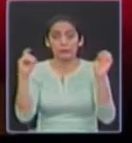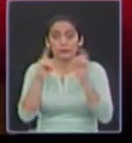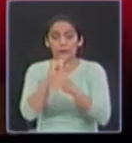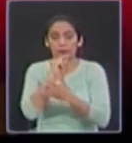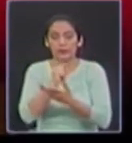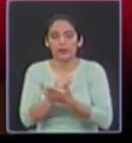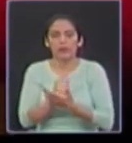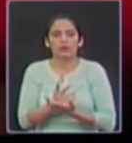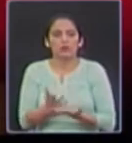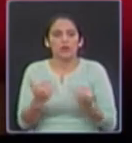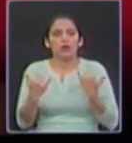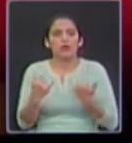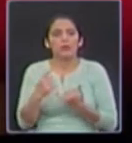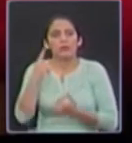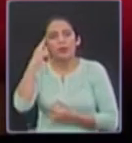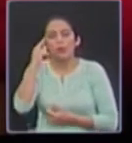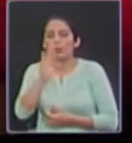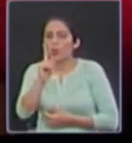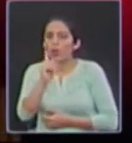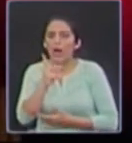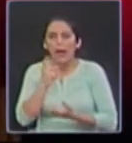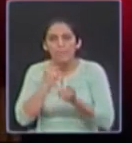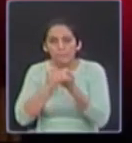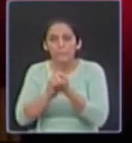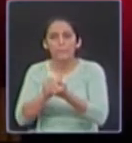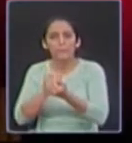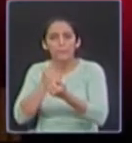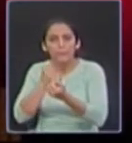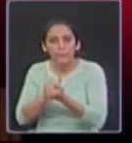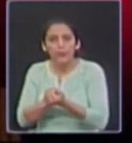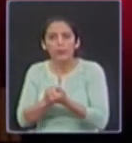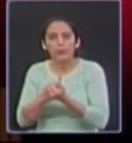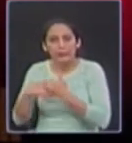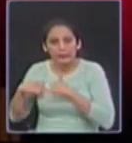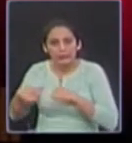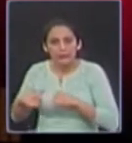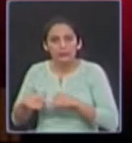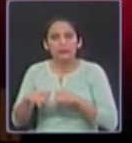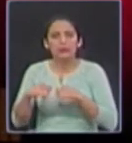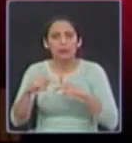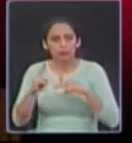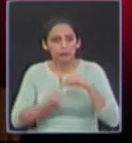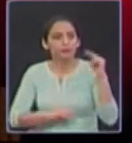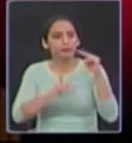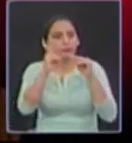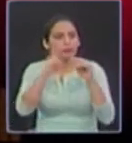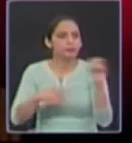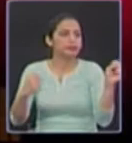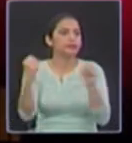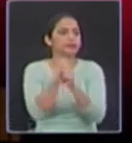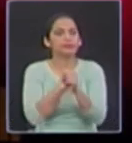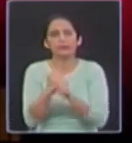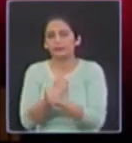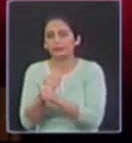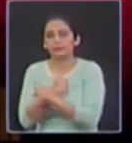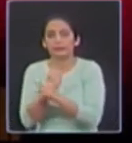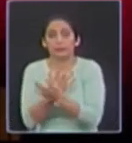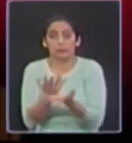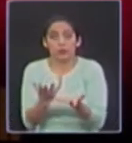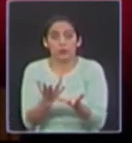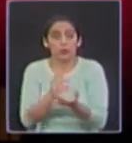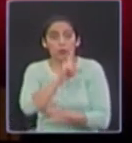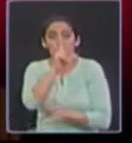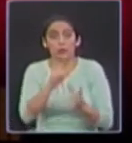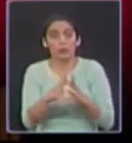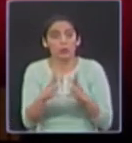¿cómo deberíamos potenciar y cómo deberíamos devolver la competitividad justamente en este sector? Porque este es uno de los que más empleo a la